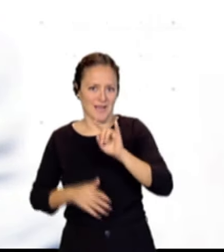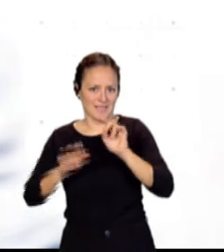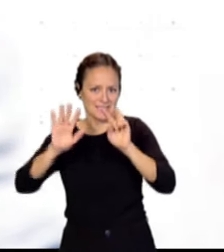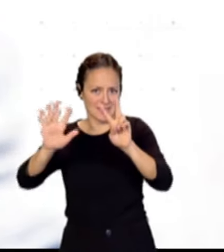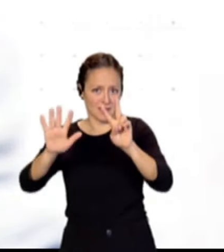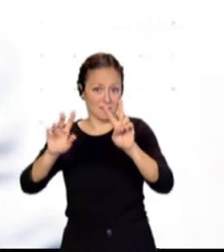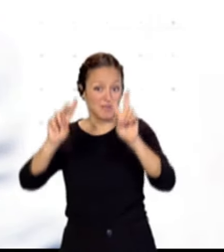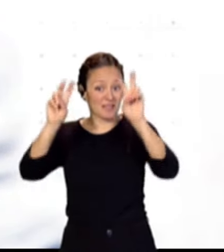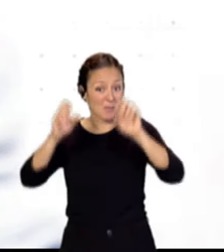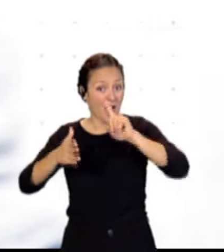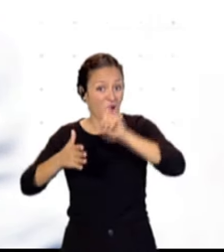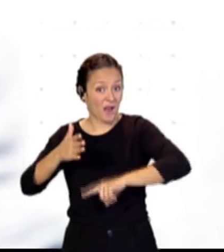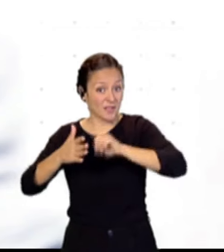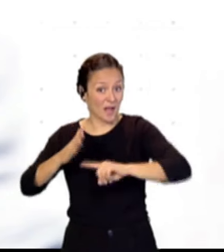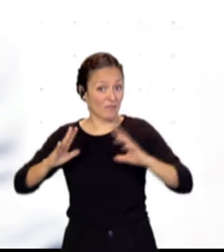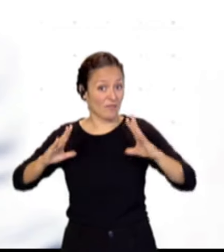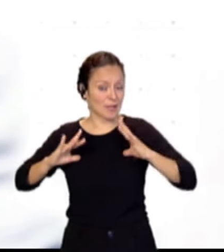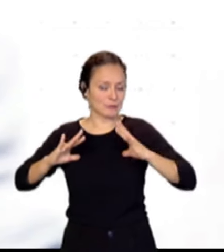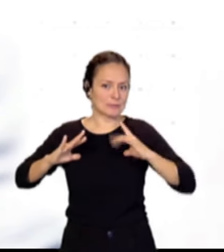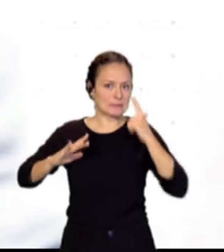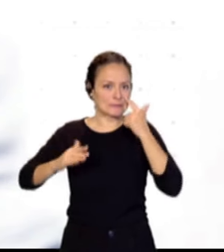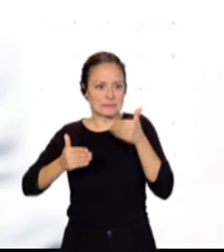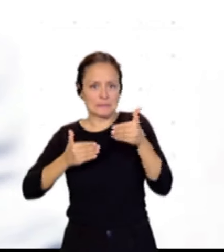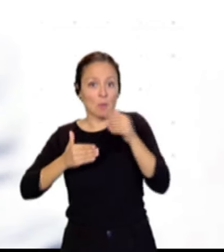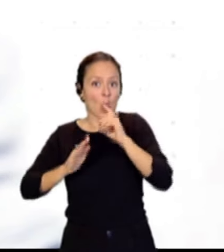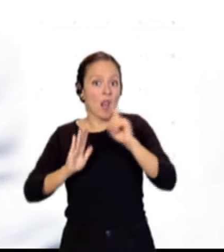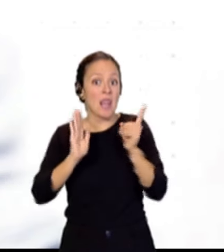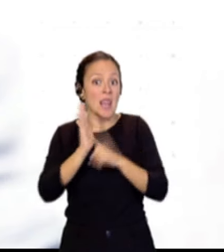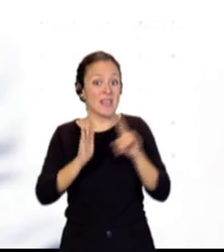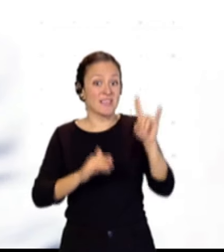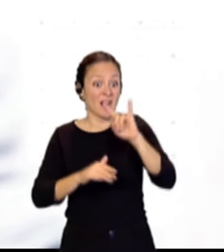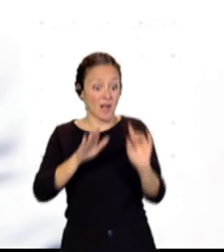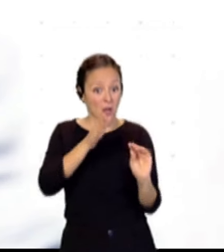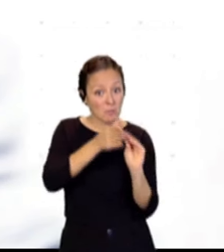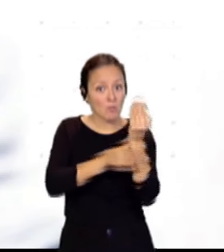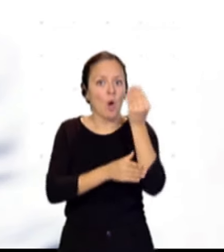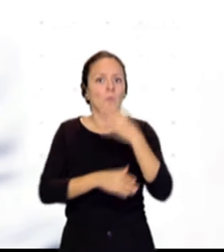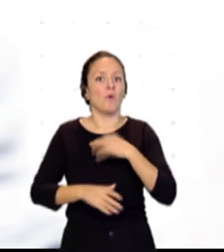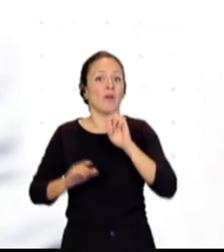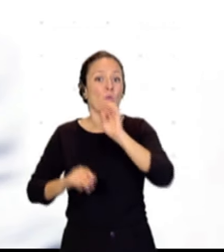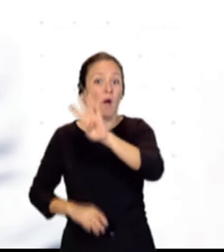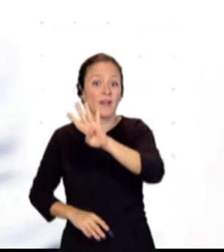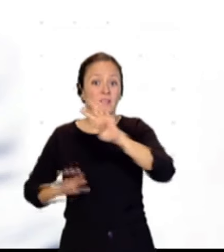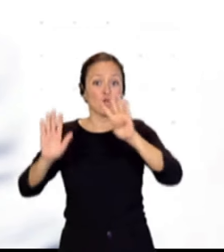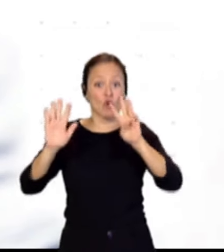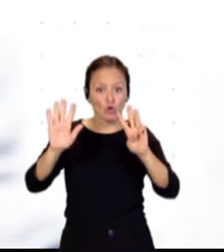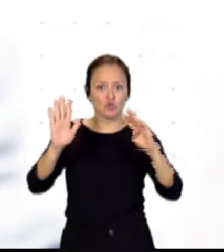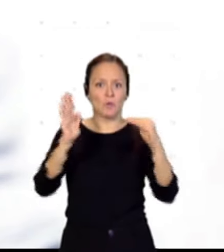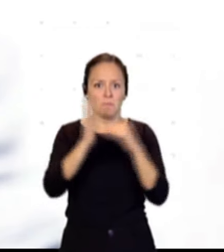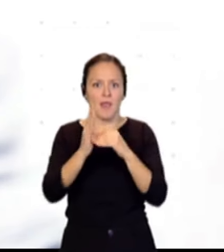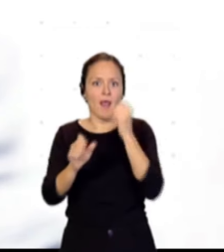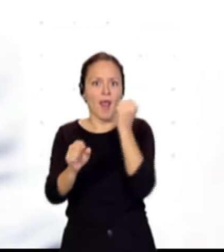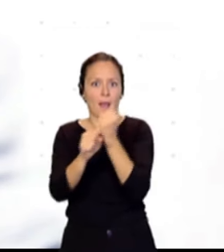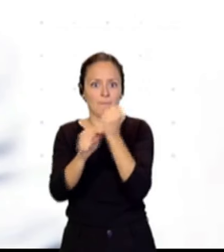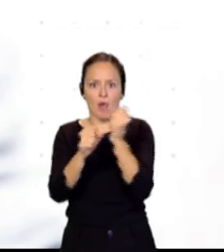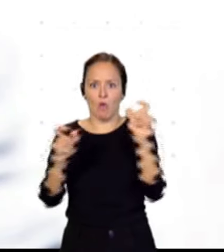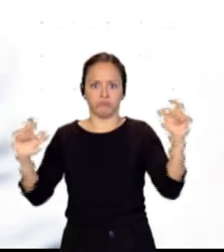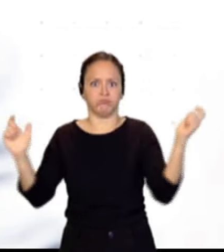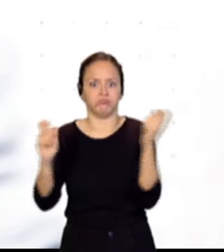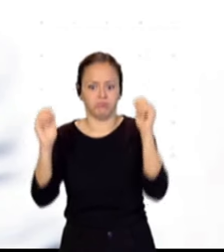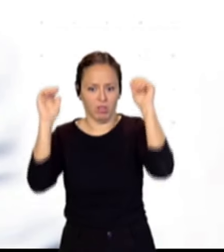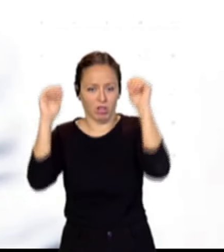alquiler vacacional teme que la futura ley canaria destruya 48,000 empleos advierte de la contradicción del